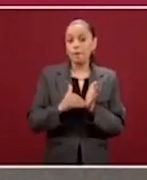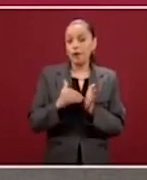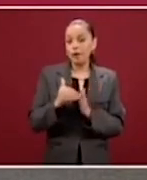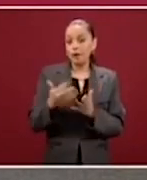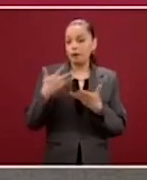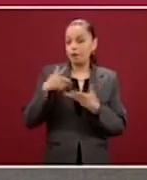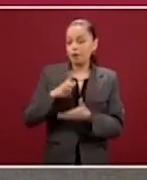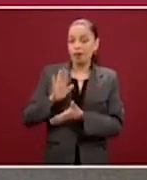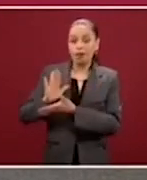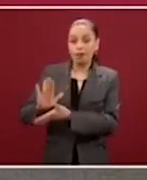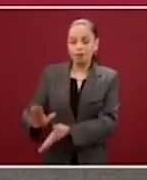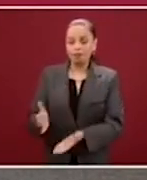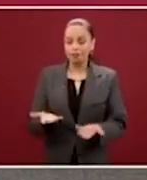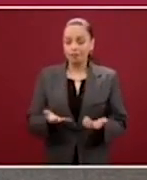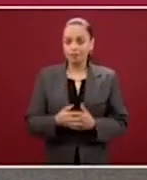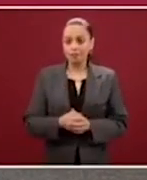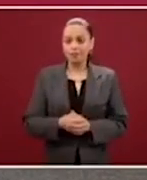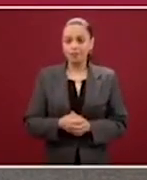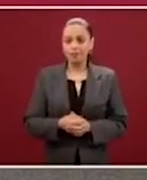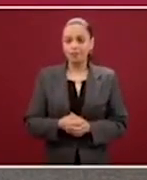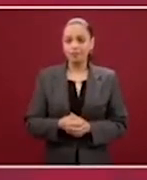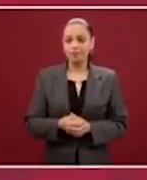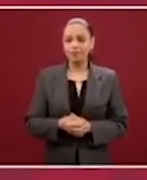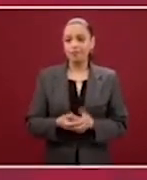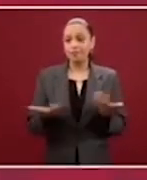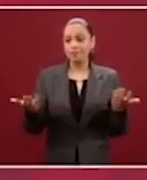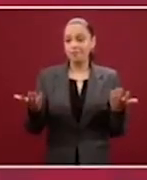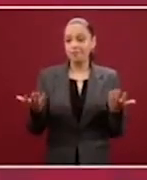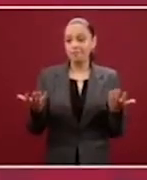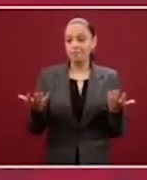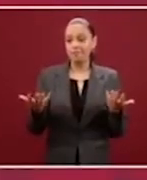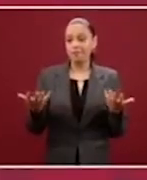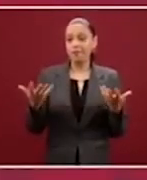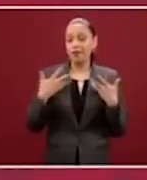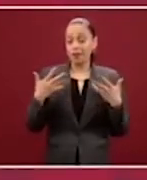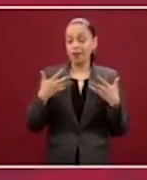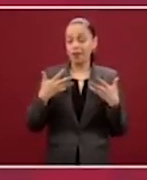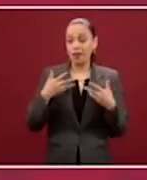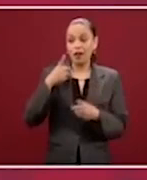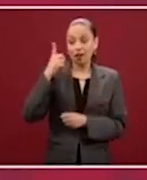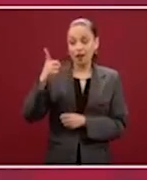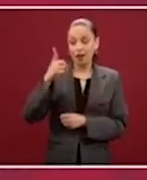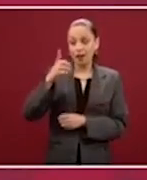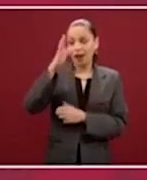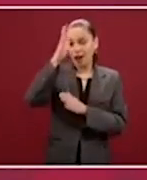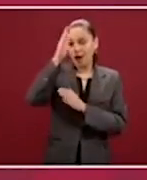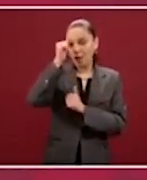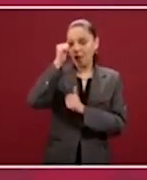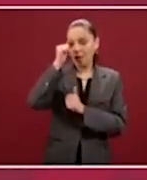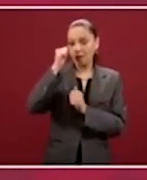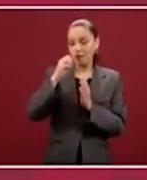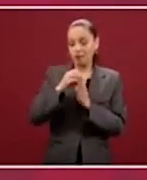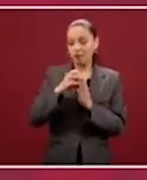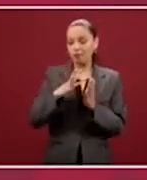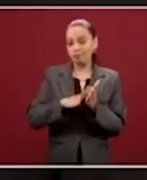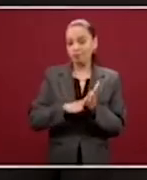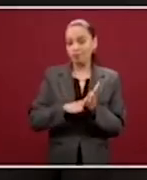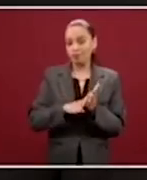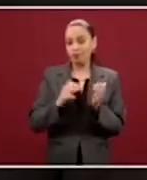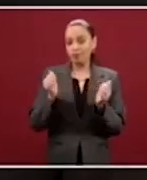digo pero hay un acuerdo suscrito con el fondo monetario